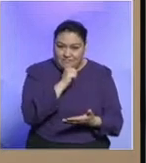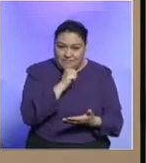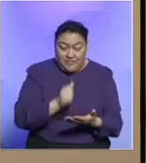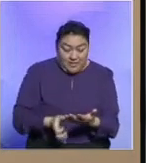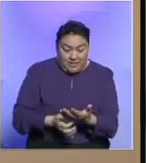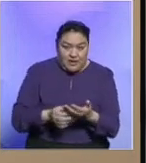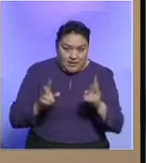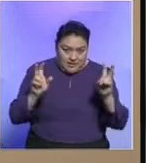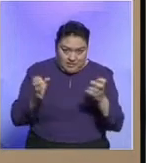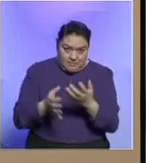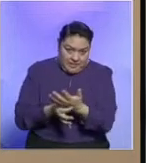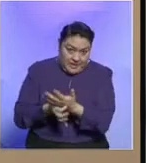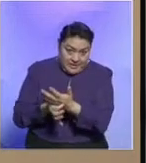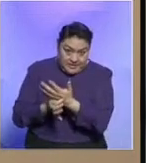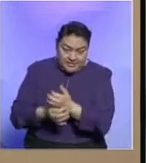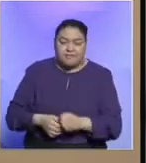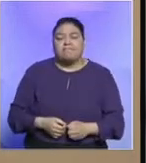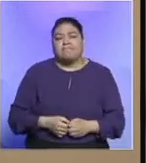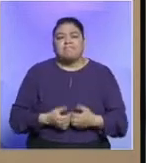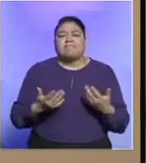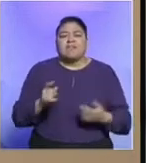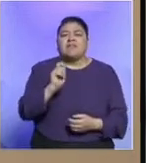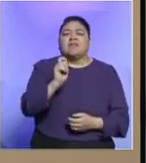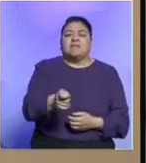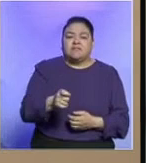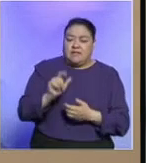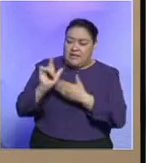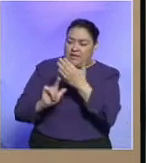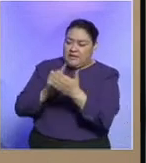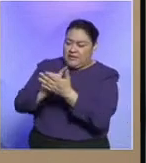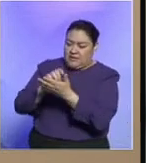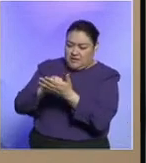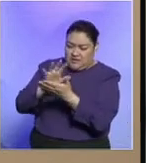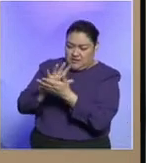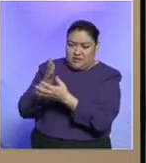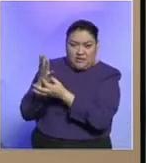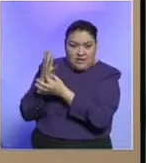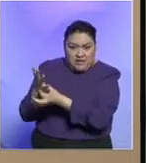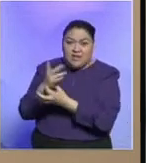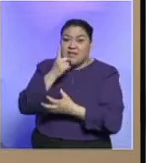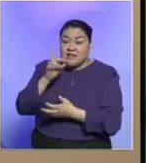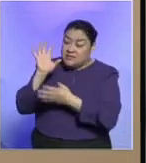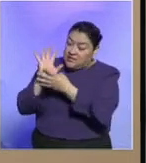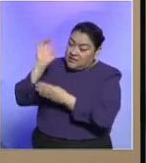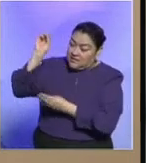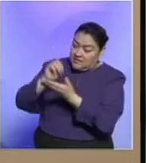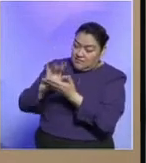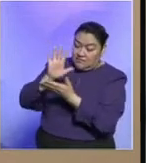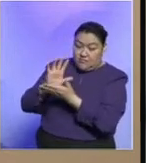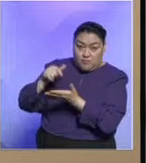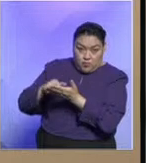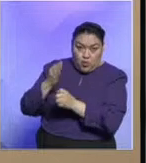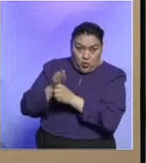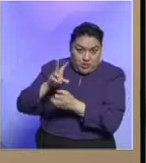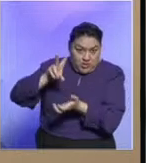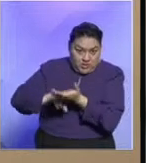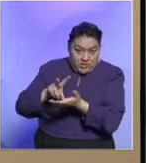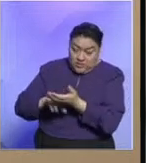Además, cierro comillas, además, conforme al marco constitucional y legal